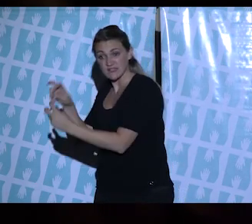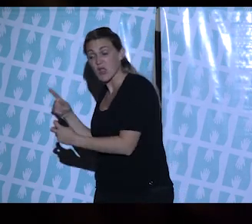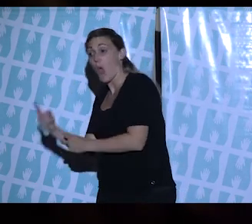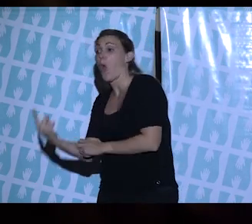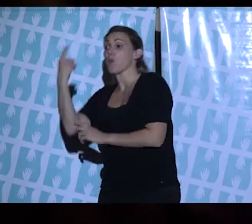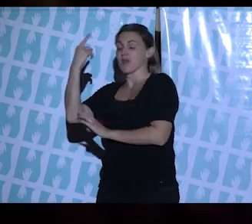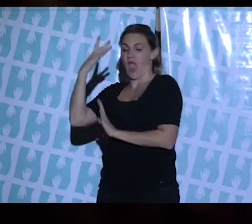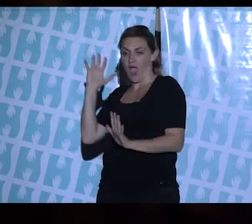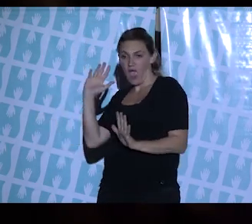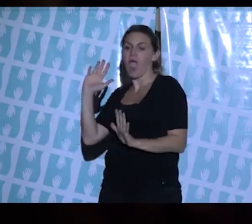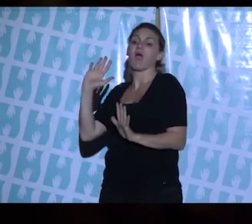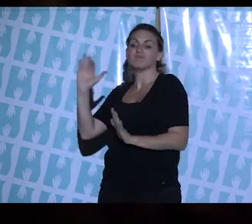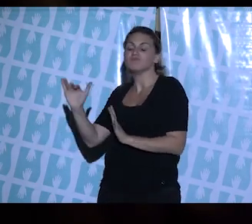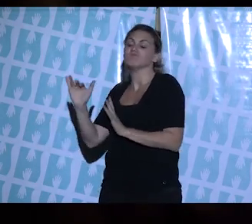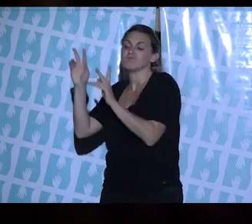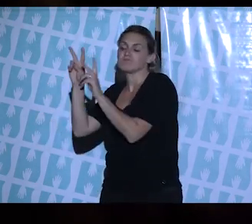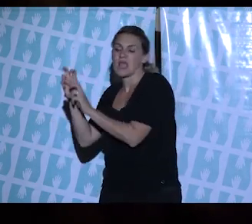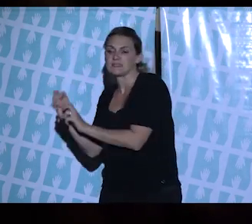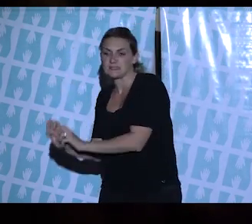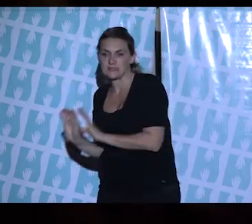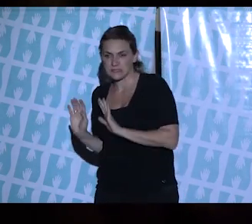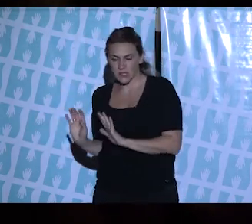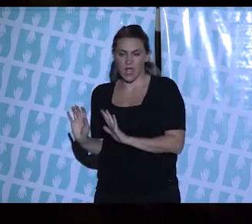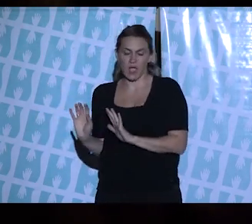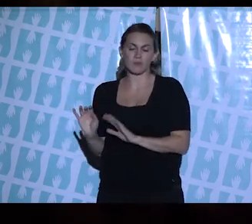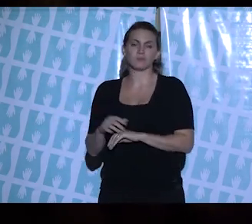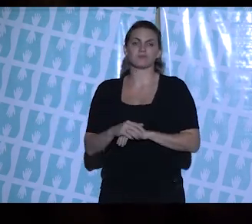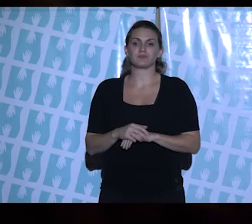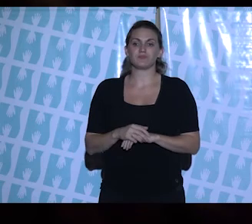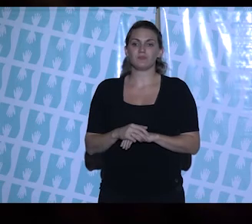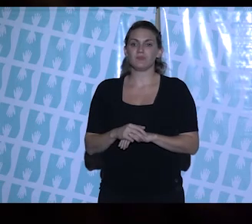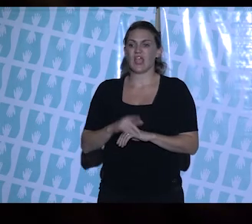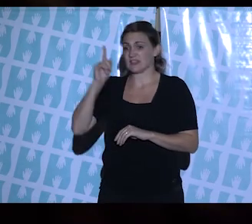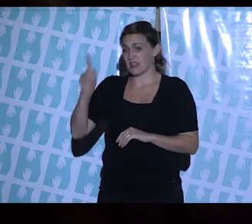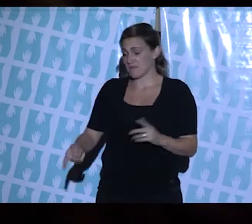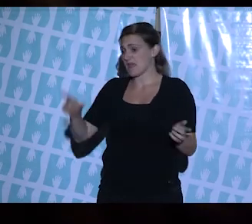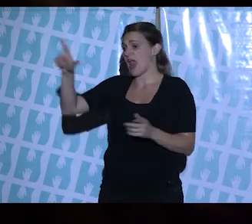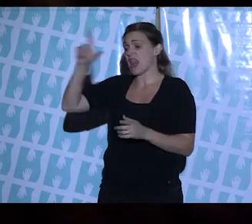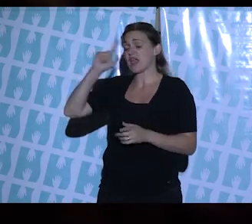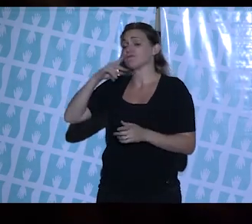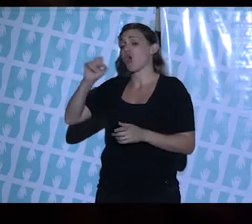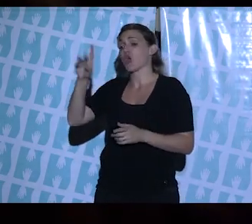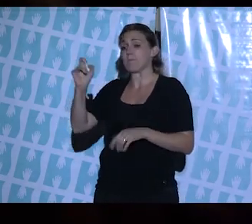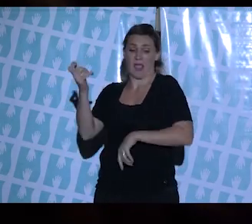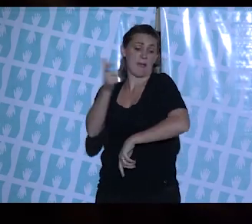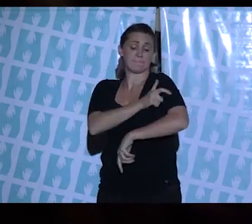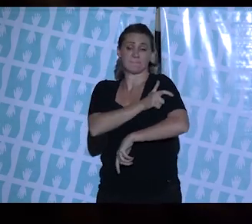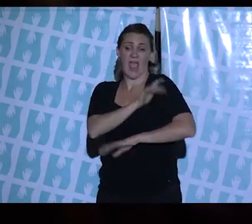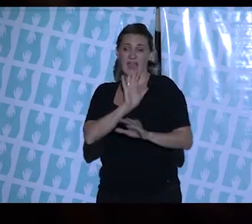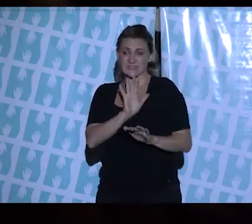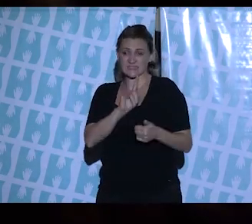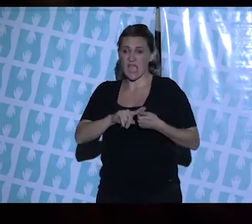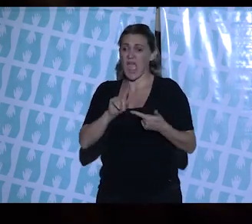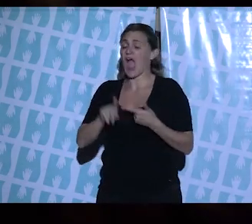está desarrollando. Pero se están desarrollando formulaciones farmacéuticas de levodopa en parche cutáneo, de levodopa